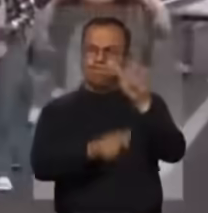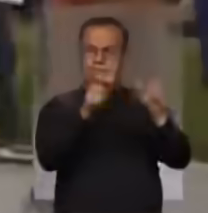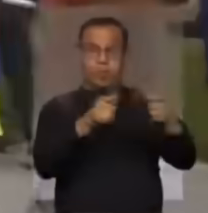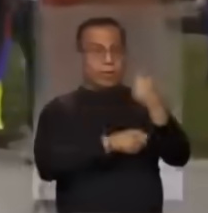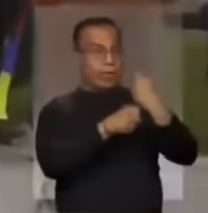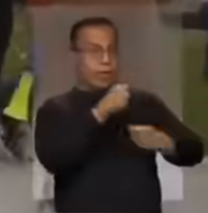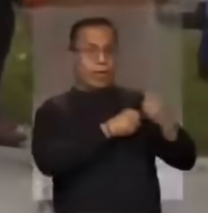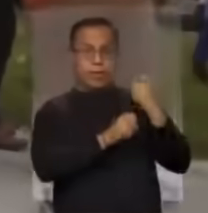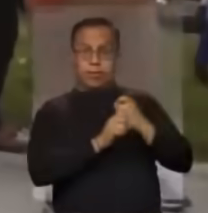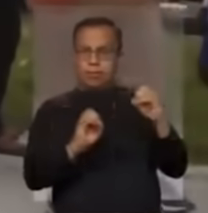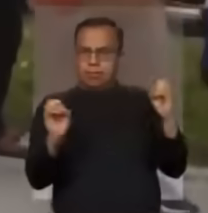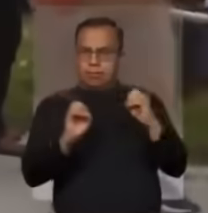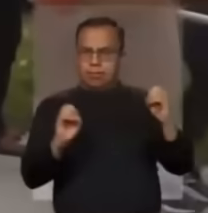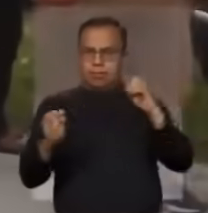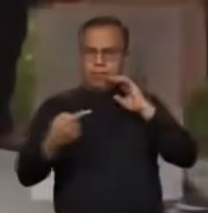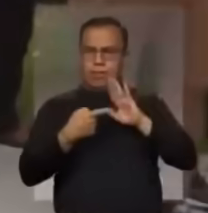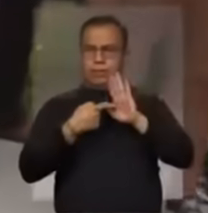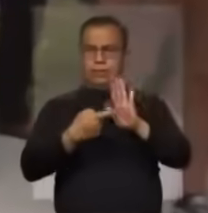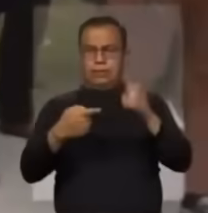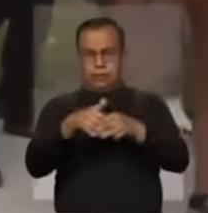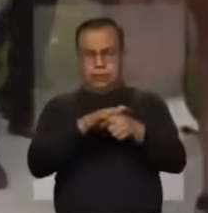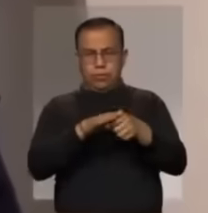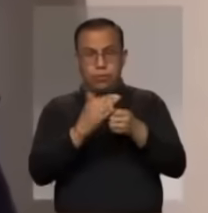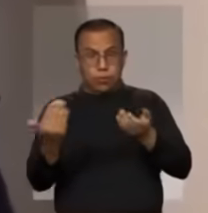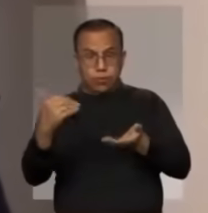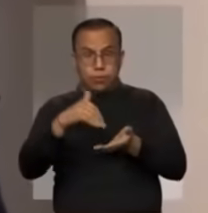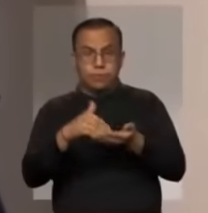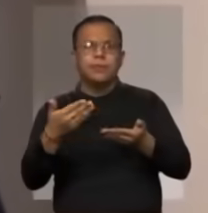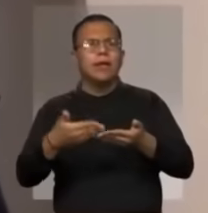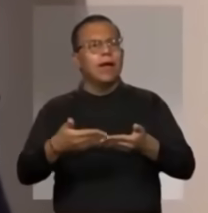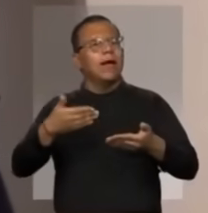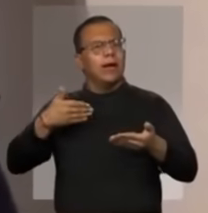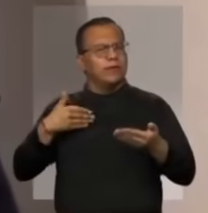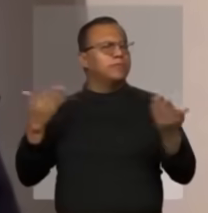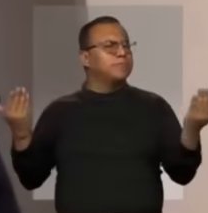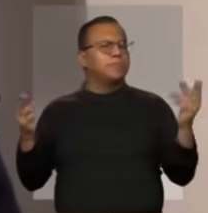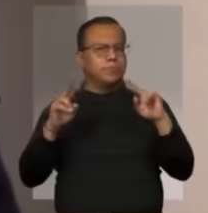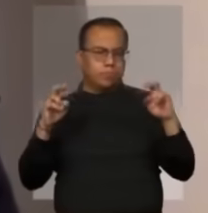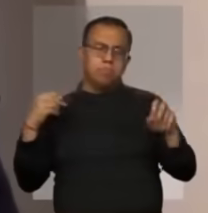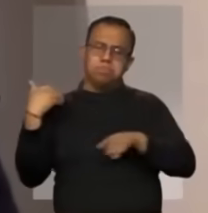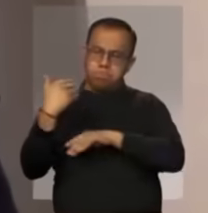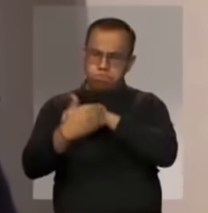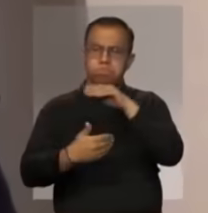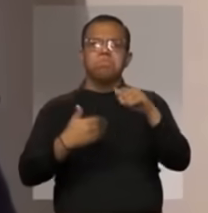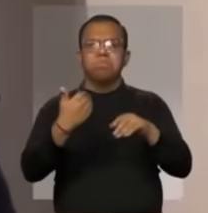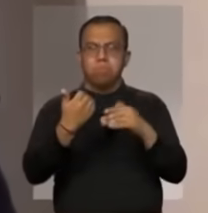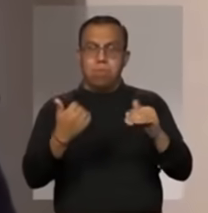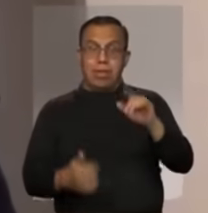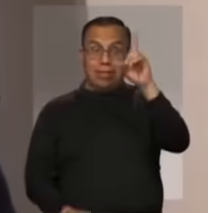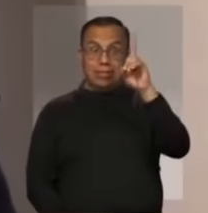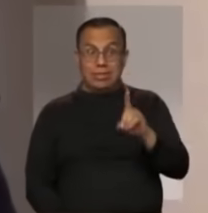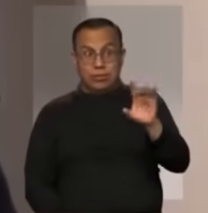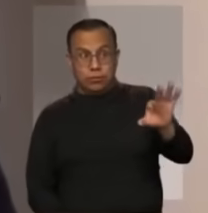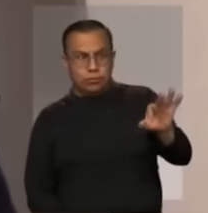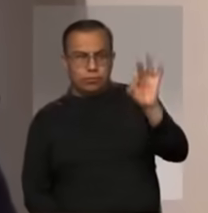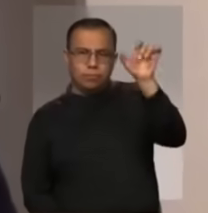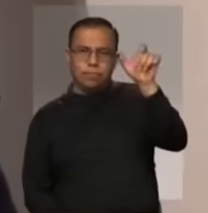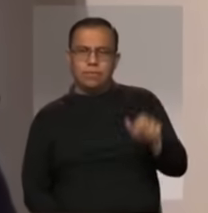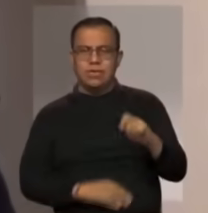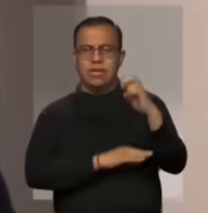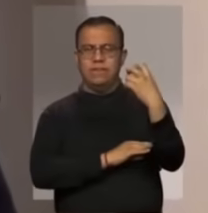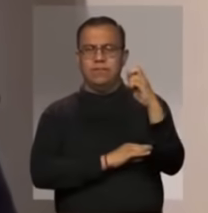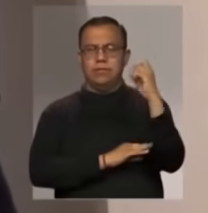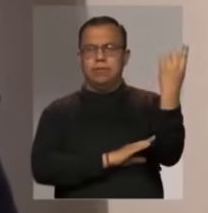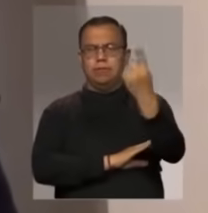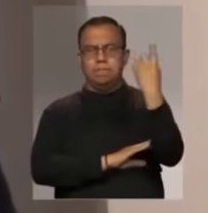años no se veía hechos como los que sucedieron. Habíamos visto, sí, procesos álgidos para elegir un nuevo fiscal general,